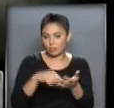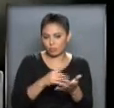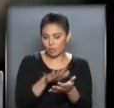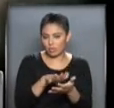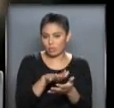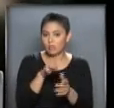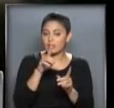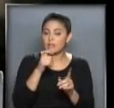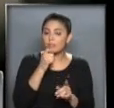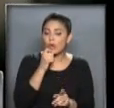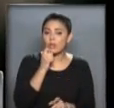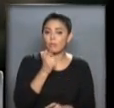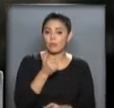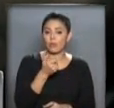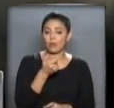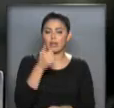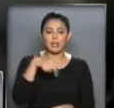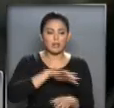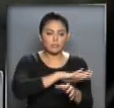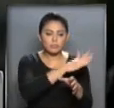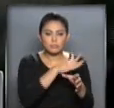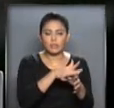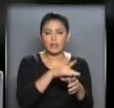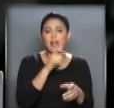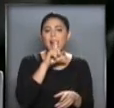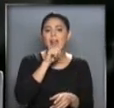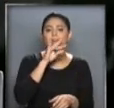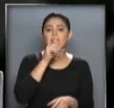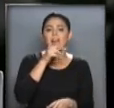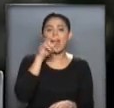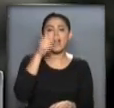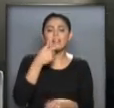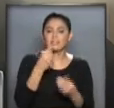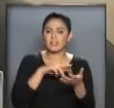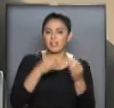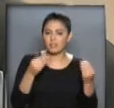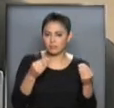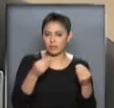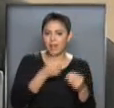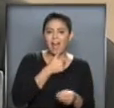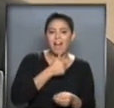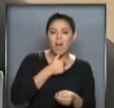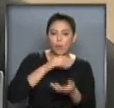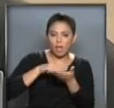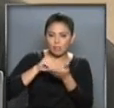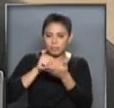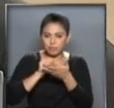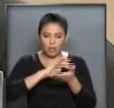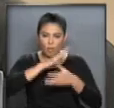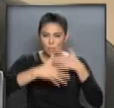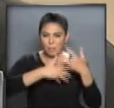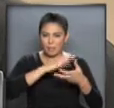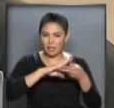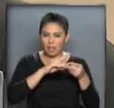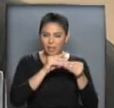eso involucraría Por ejemplo la generación de lares los lares en realidad es una mezcla de agua y sedimento forma una especie de